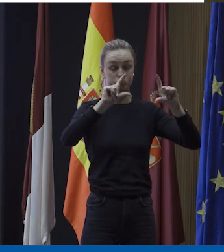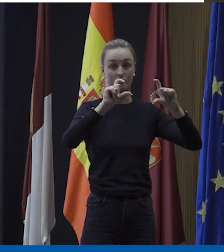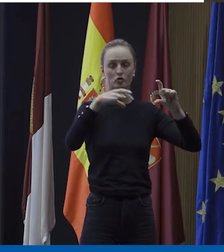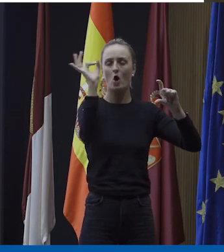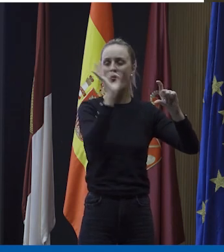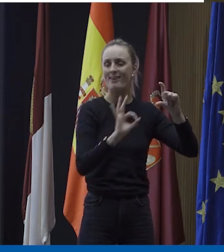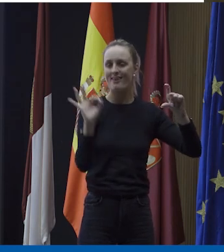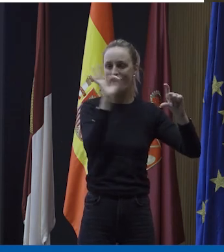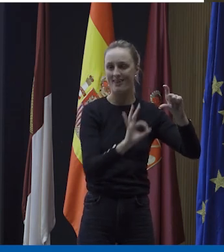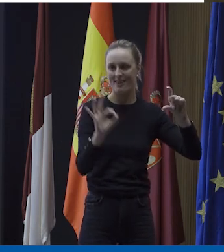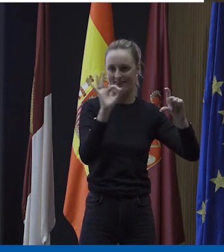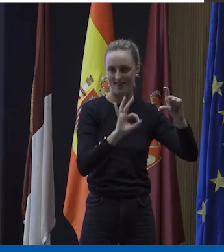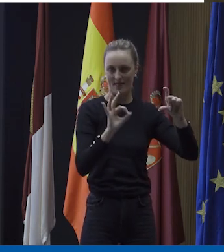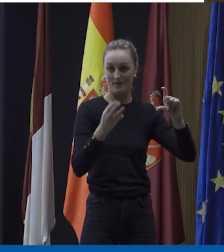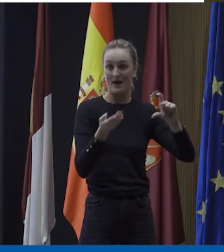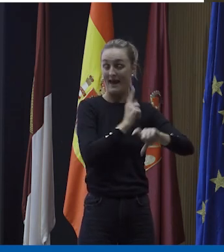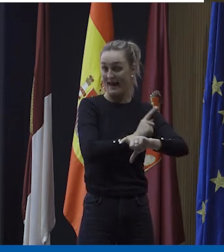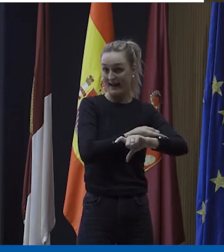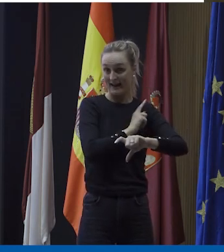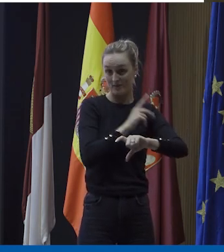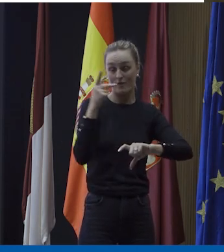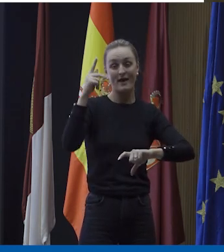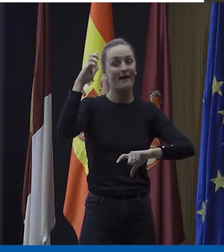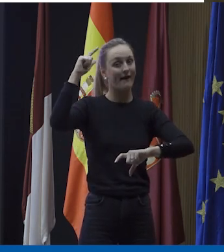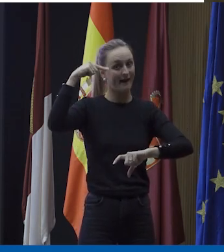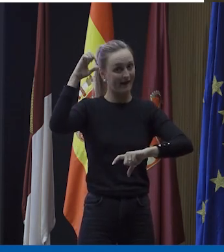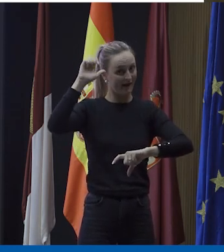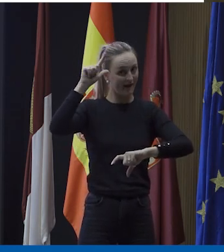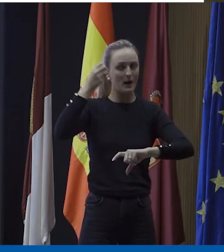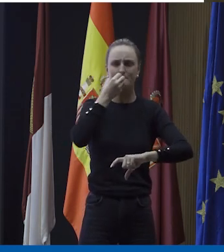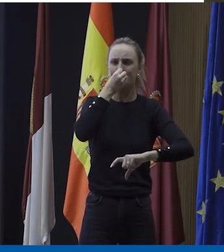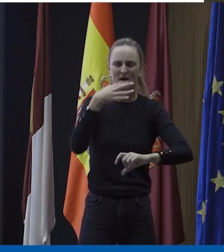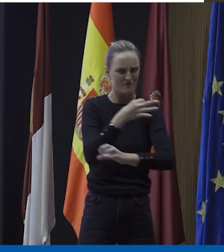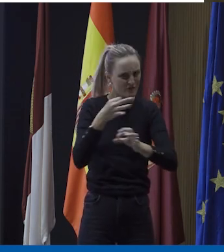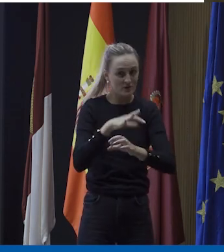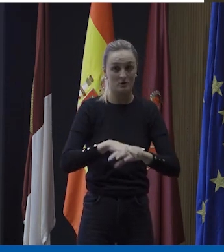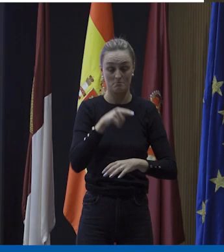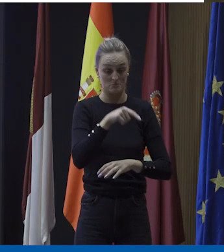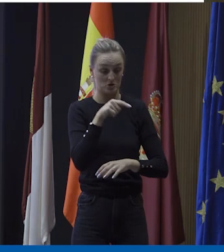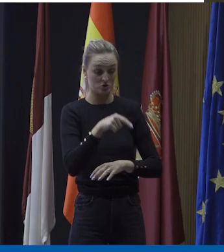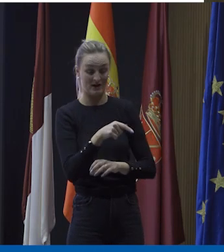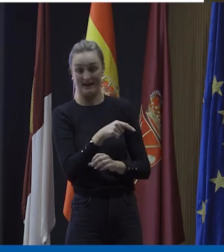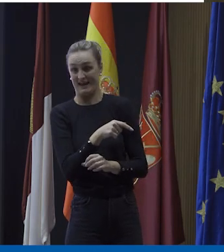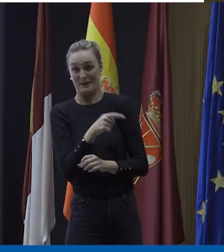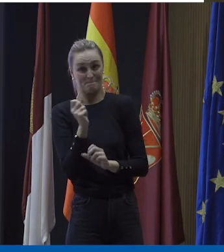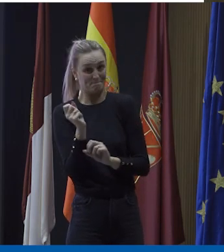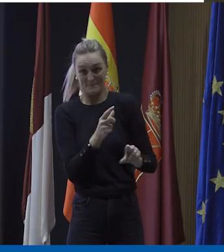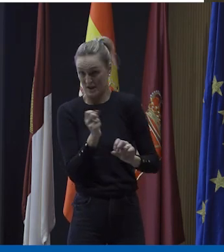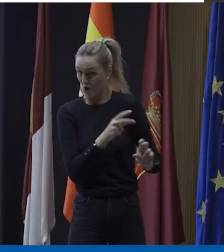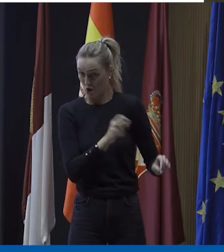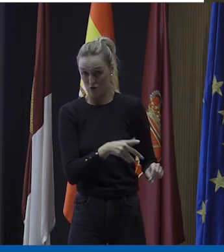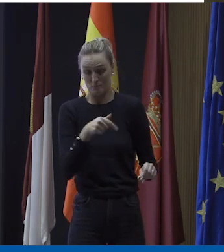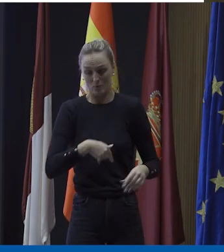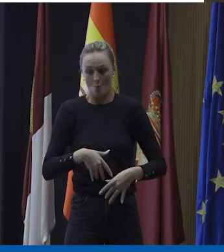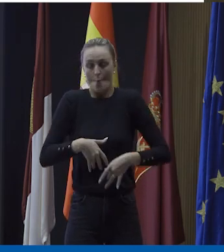de ejercicios de Kegel bien hechos. Todos son casi que peor para el suelo pélvico, ¿vale? Contraen todos los músculos